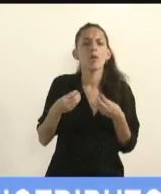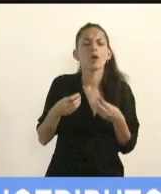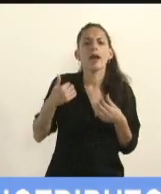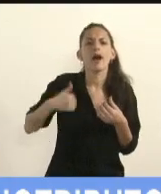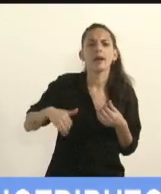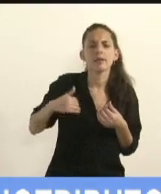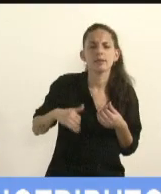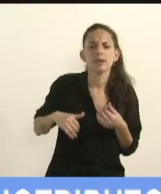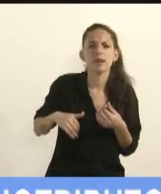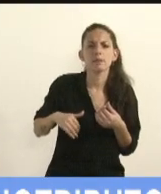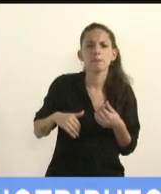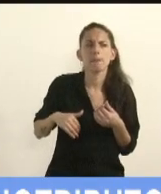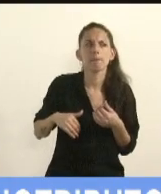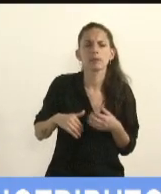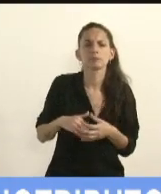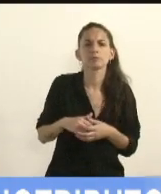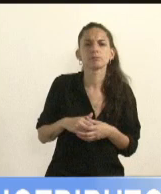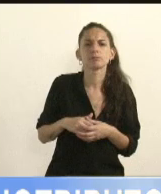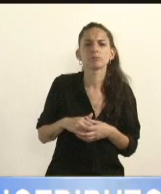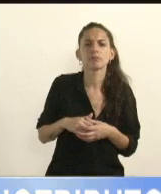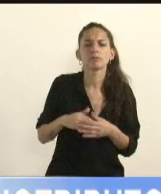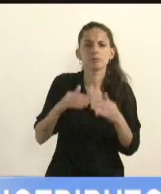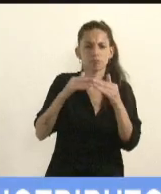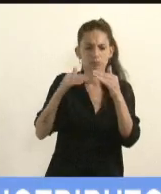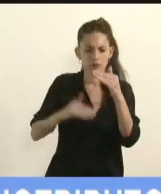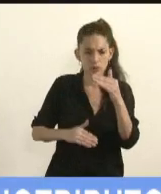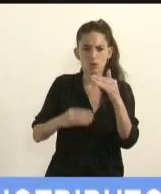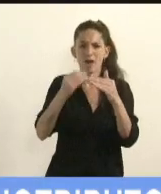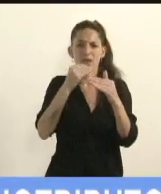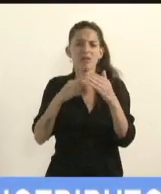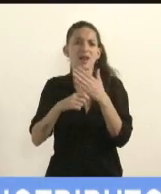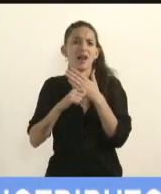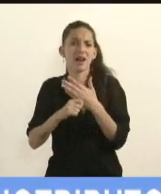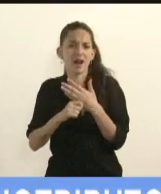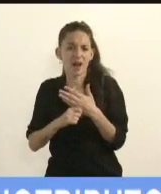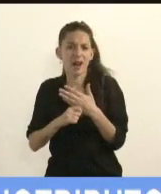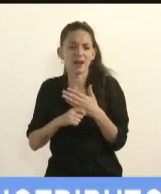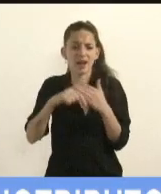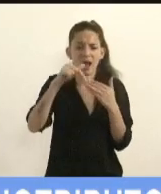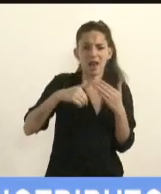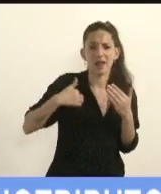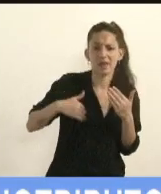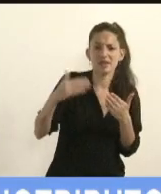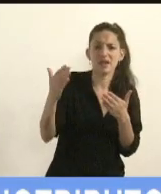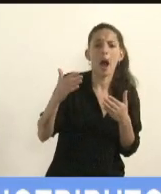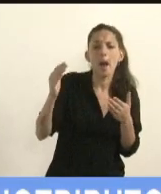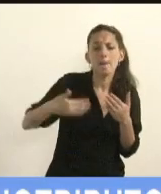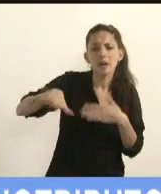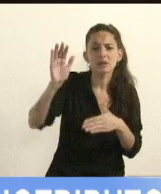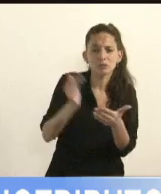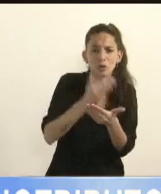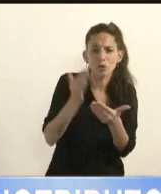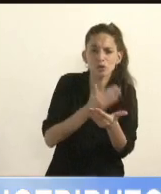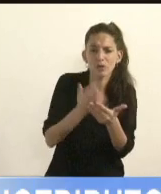Argentina la disminución de consumo de carne en el país que produce más carne en Latinoamérica está en los